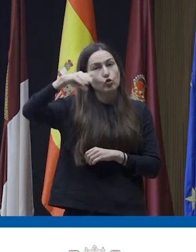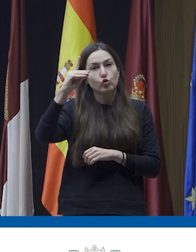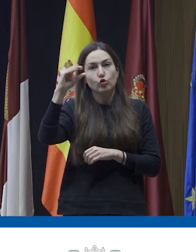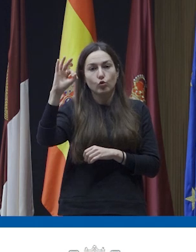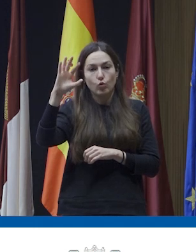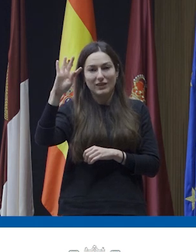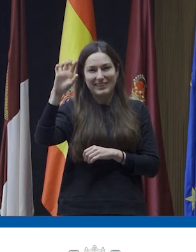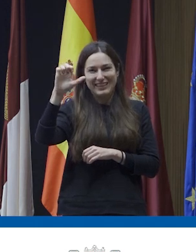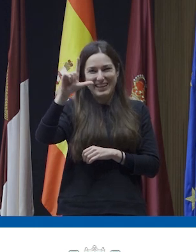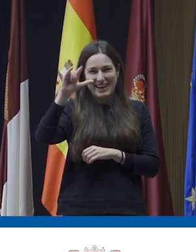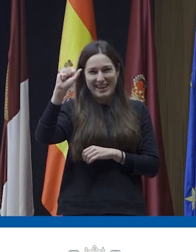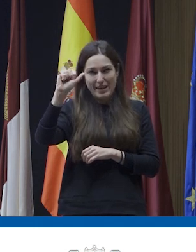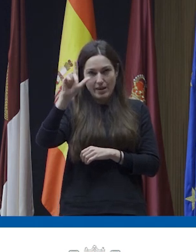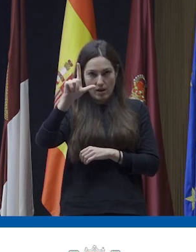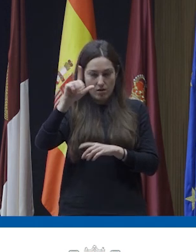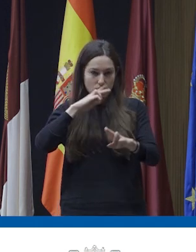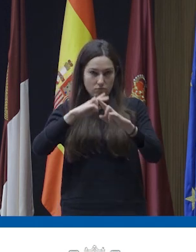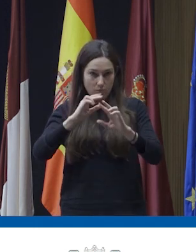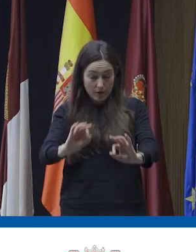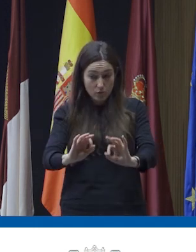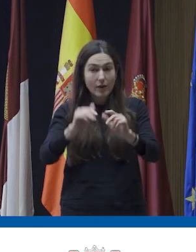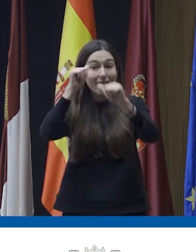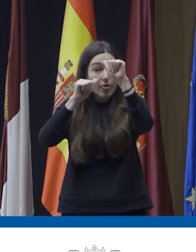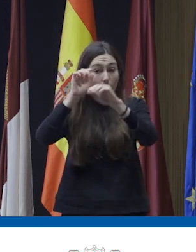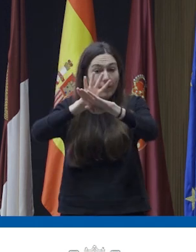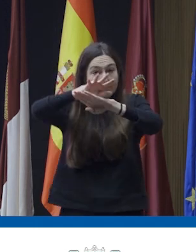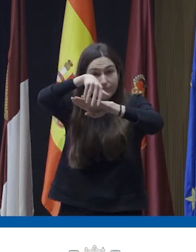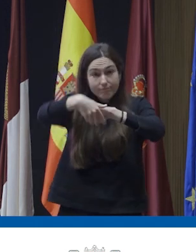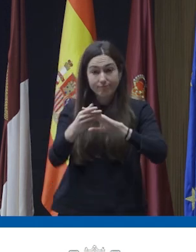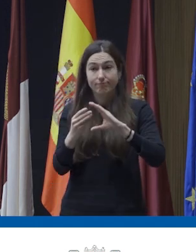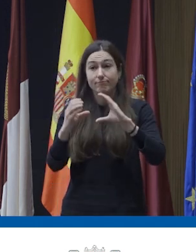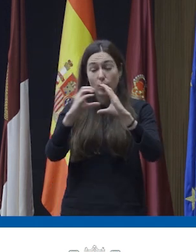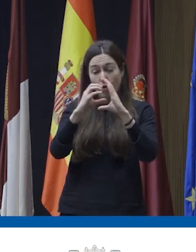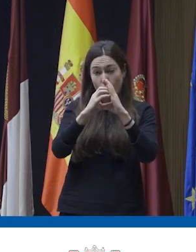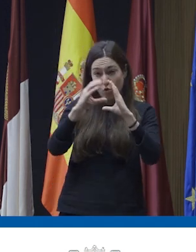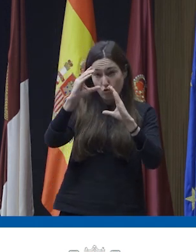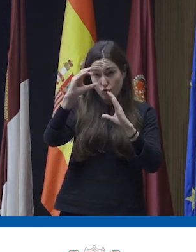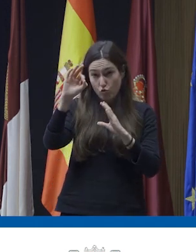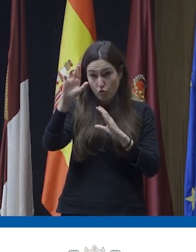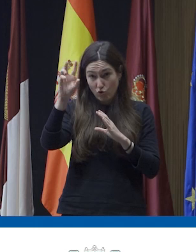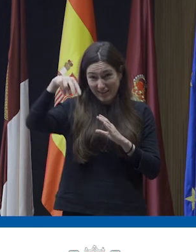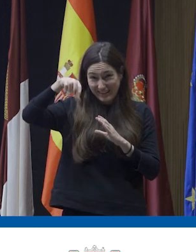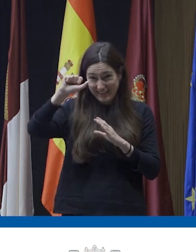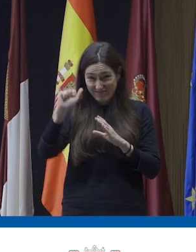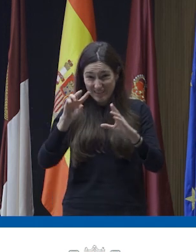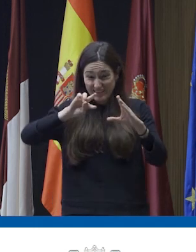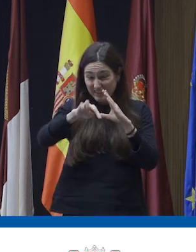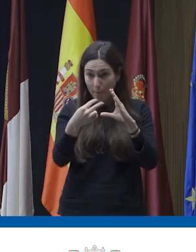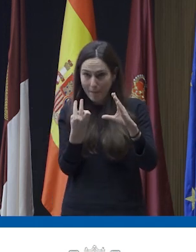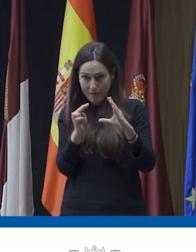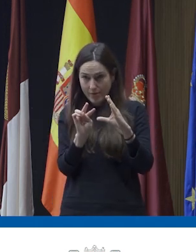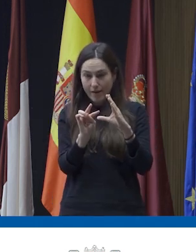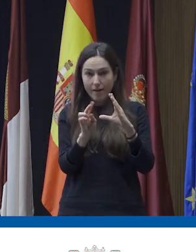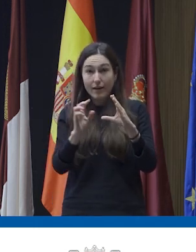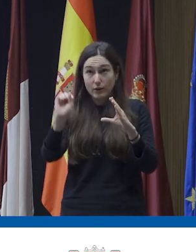de catarata, para que me entendáis, la córnea, repasamos lo que es la córnea, que es la parte transparente de la que cubre el ojo, por la